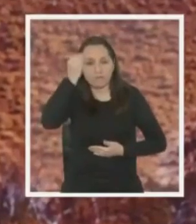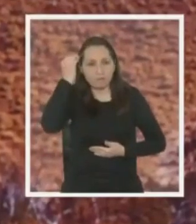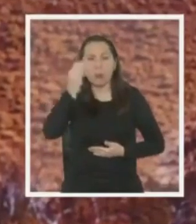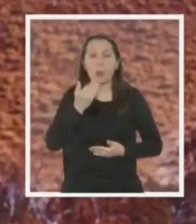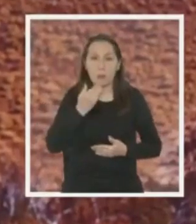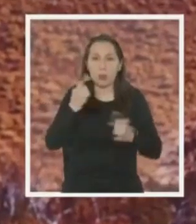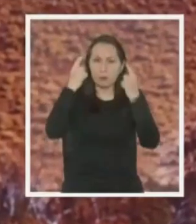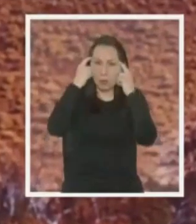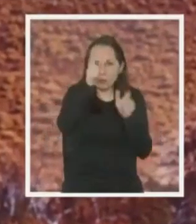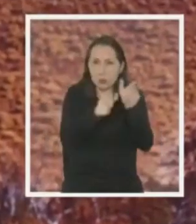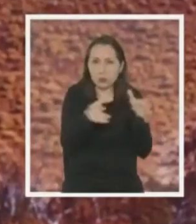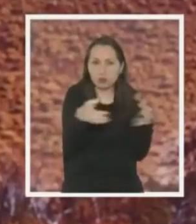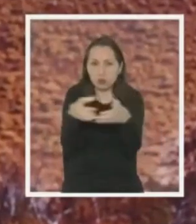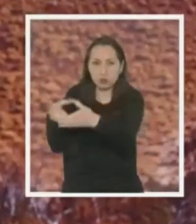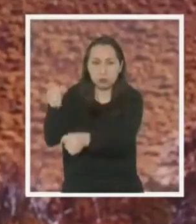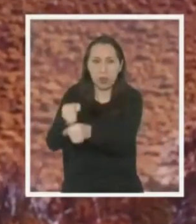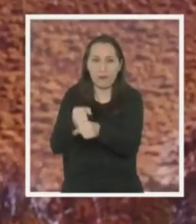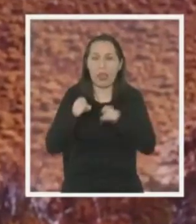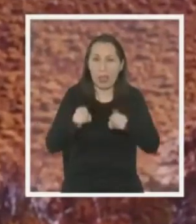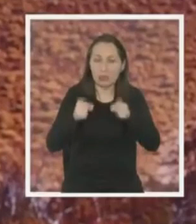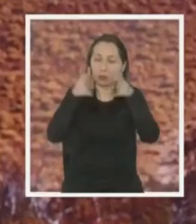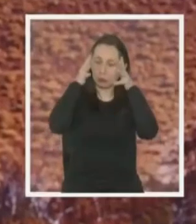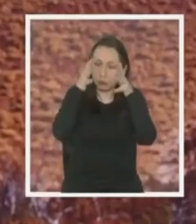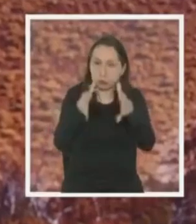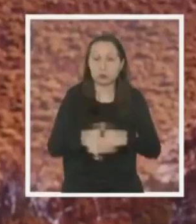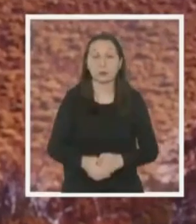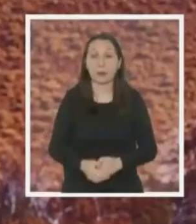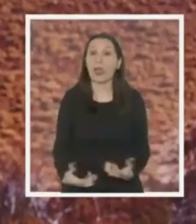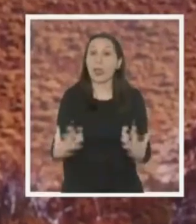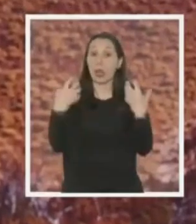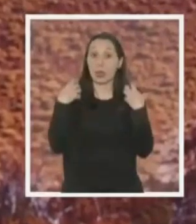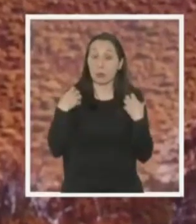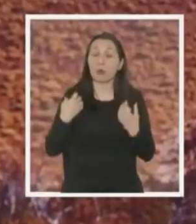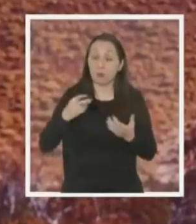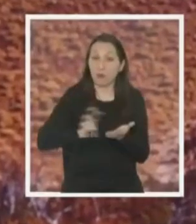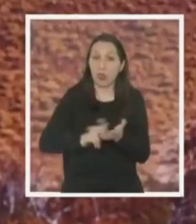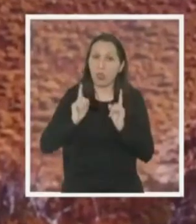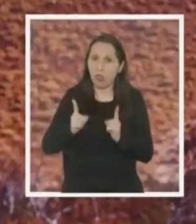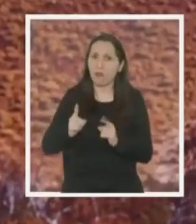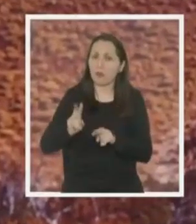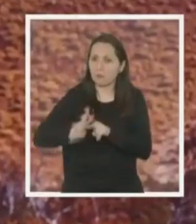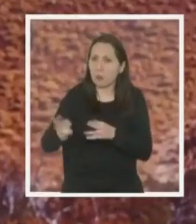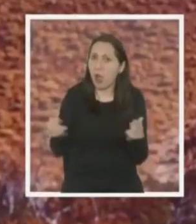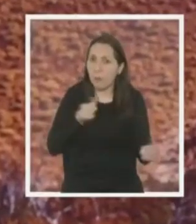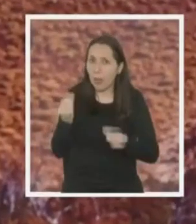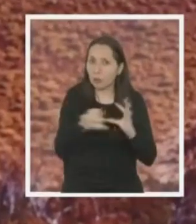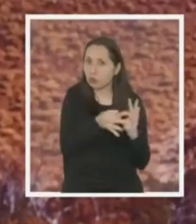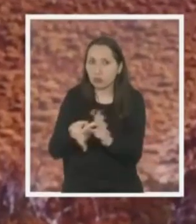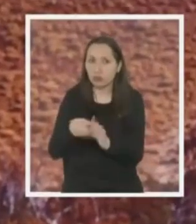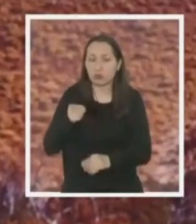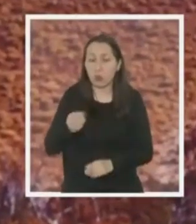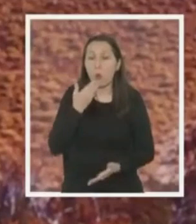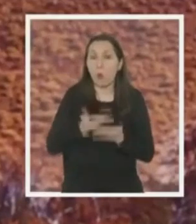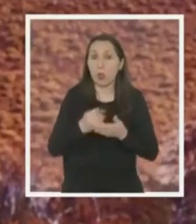está en la cabeza de todos los equipos que están trabajando en esto. Las responsabilidades, por cierto, tienen que hacerse valer. Y cuando hay